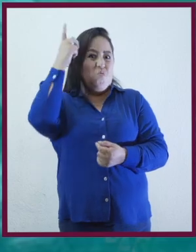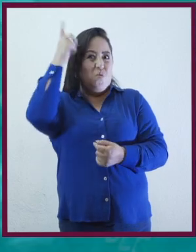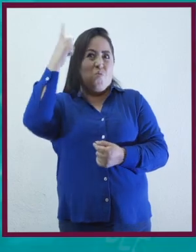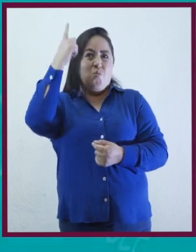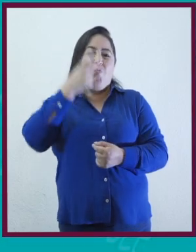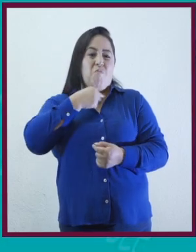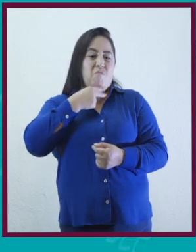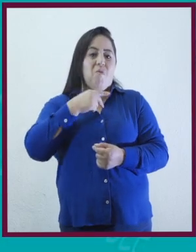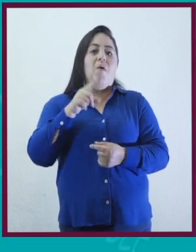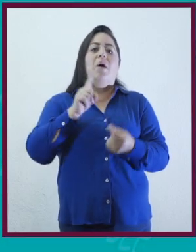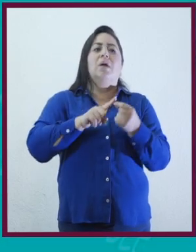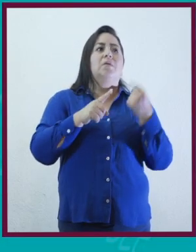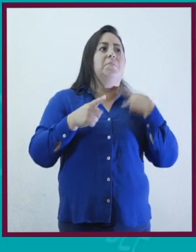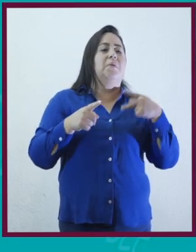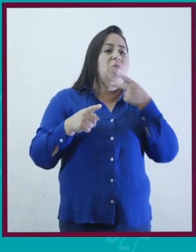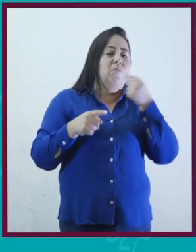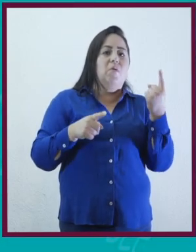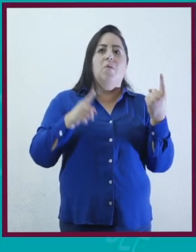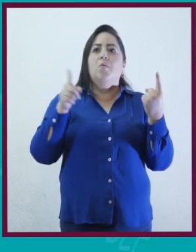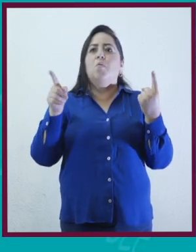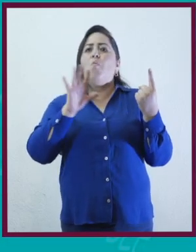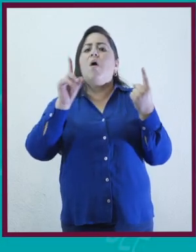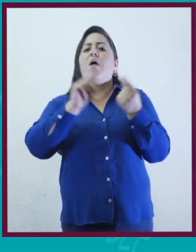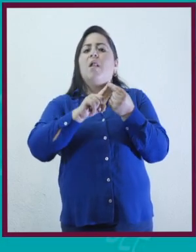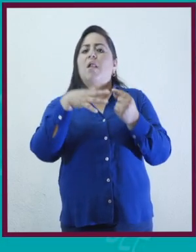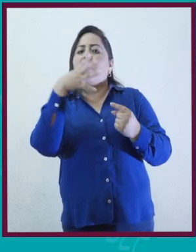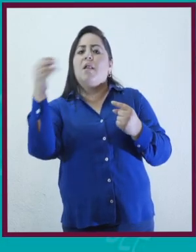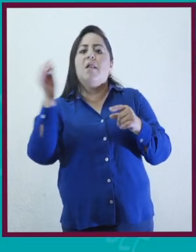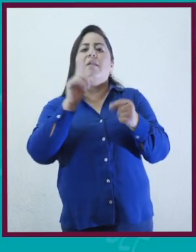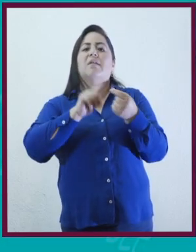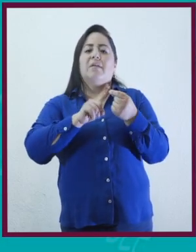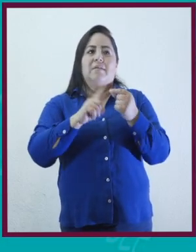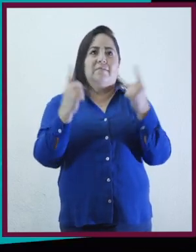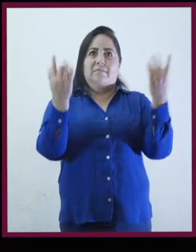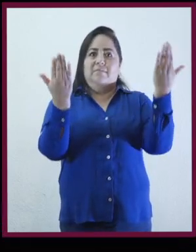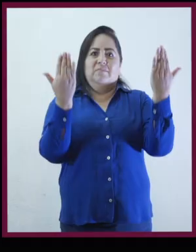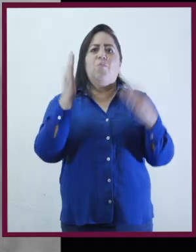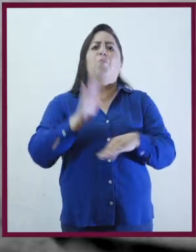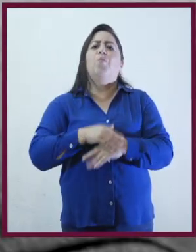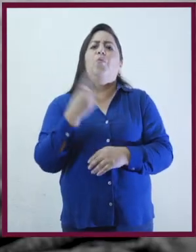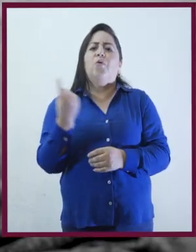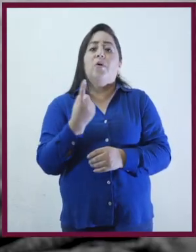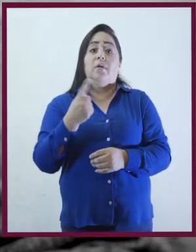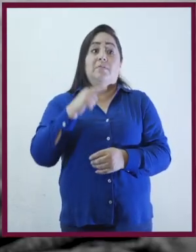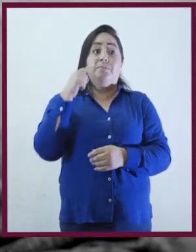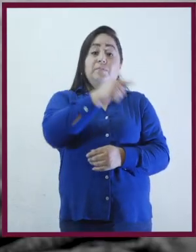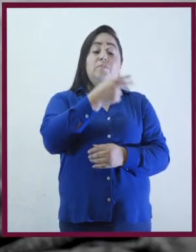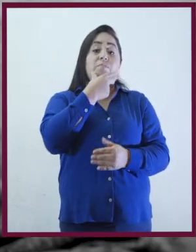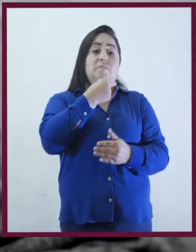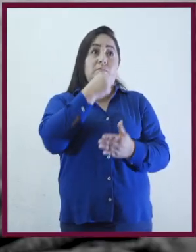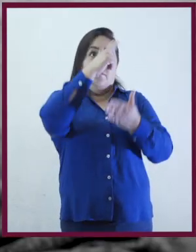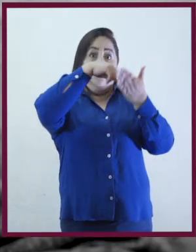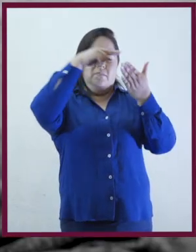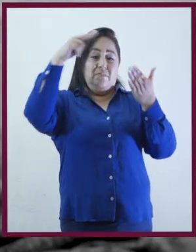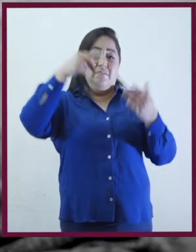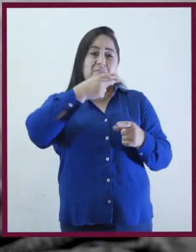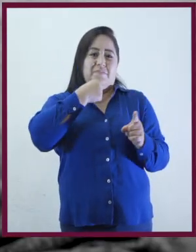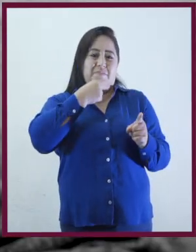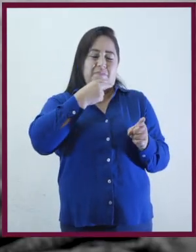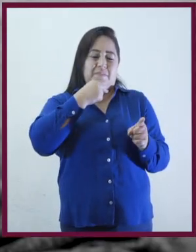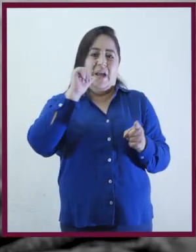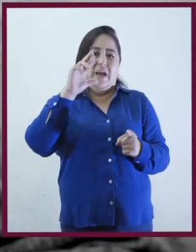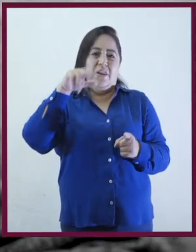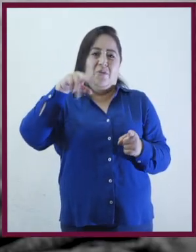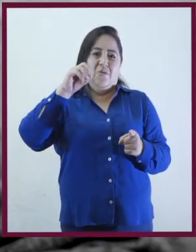Sandro Botticelli y cuál es la de su imitador? ¿Por qué? El escritor británico Arthur Conan